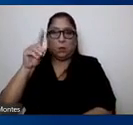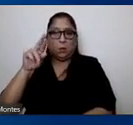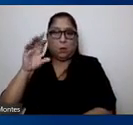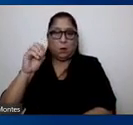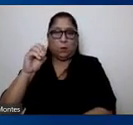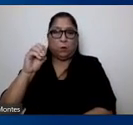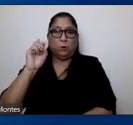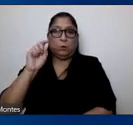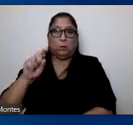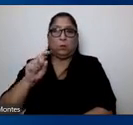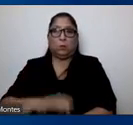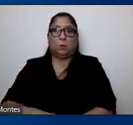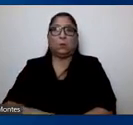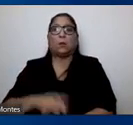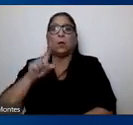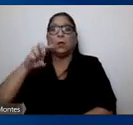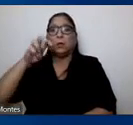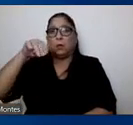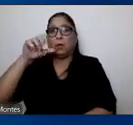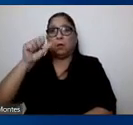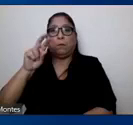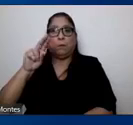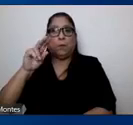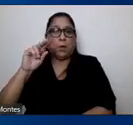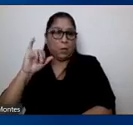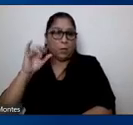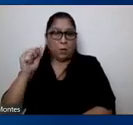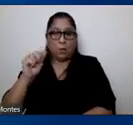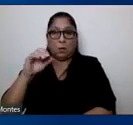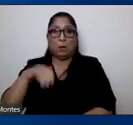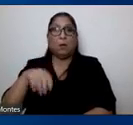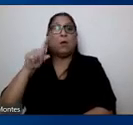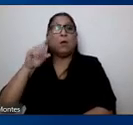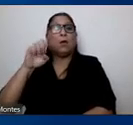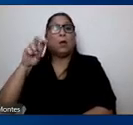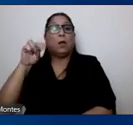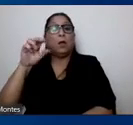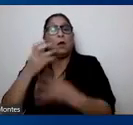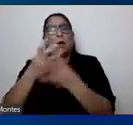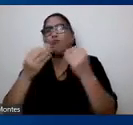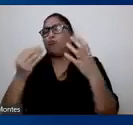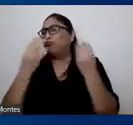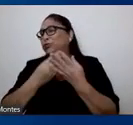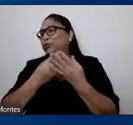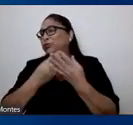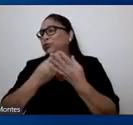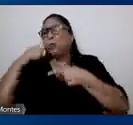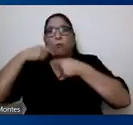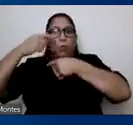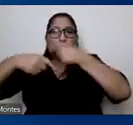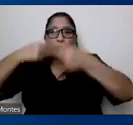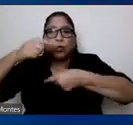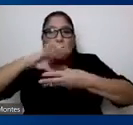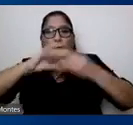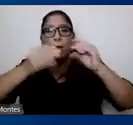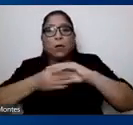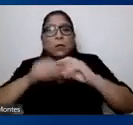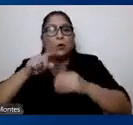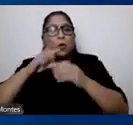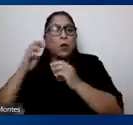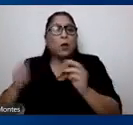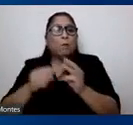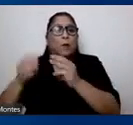Que de María Elena Moyano hay muchas cosas que podemos involucrar en la historia y ver la forma del